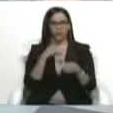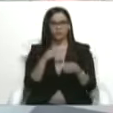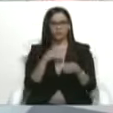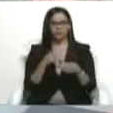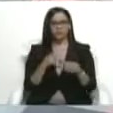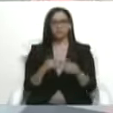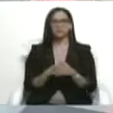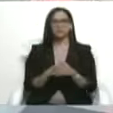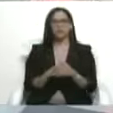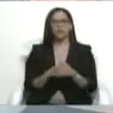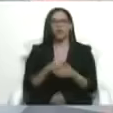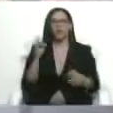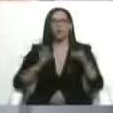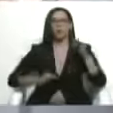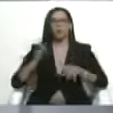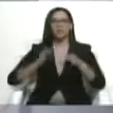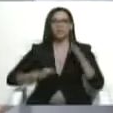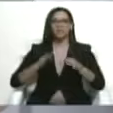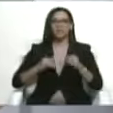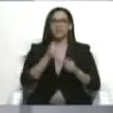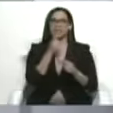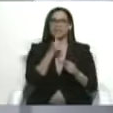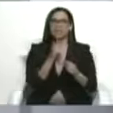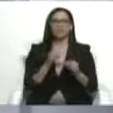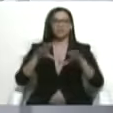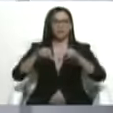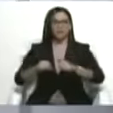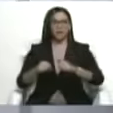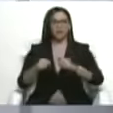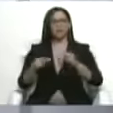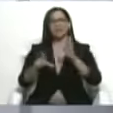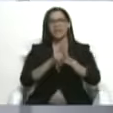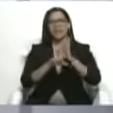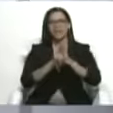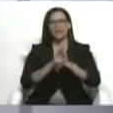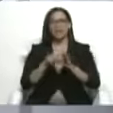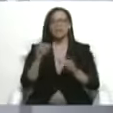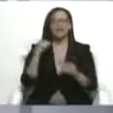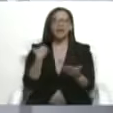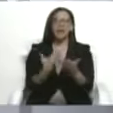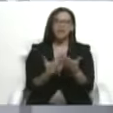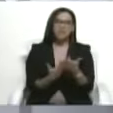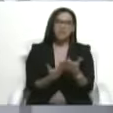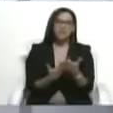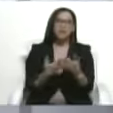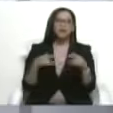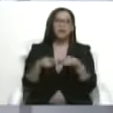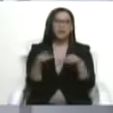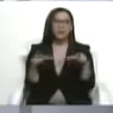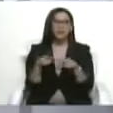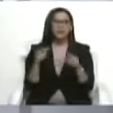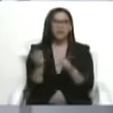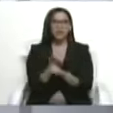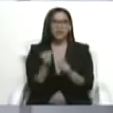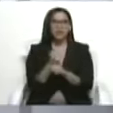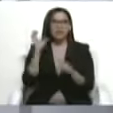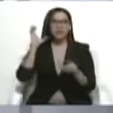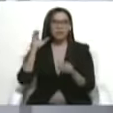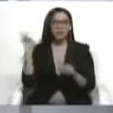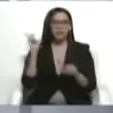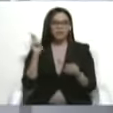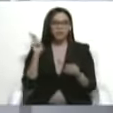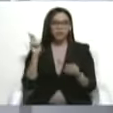la judicialización de quienes se colocan al margen de la ley para enfrentar por la vía violenta al Estado venezolano